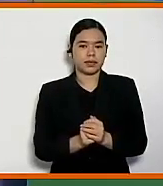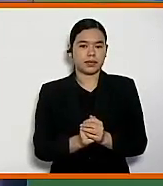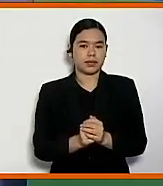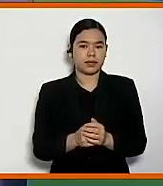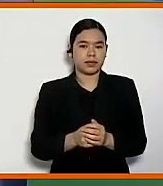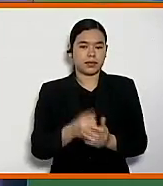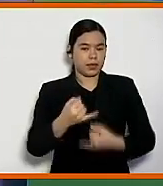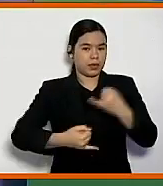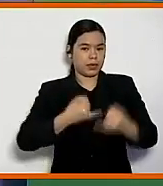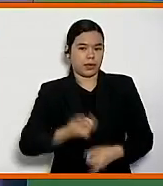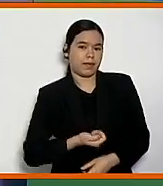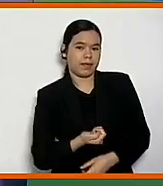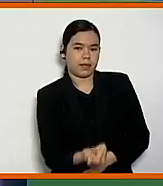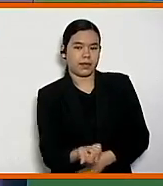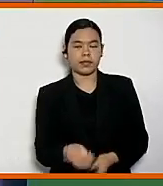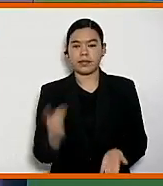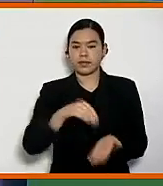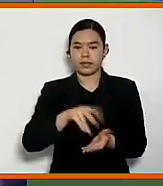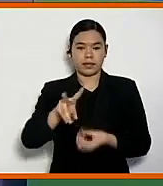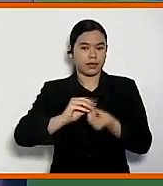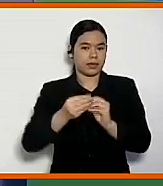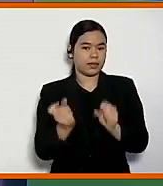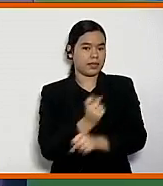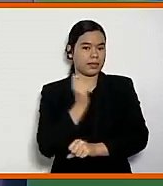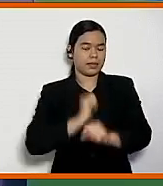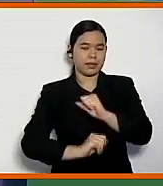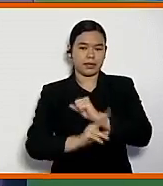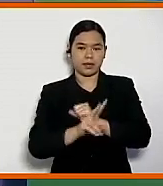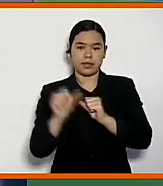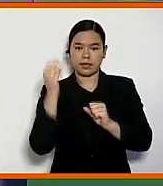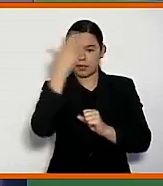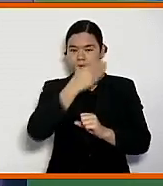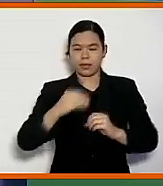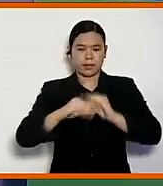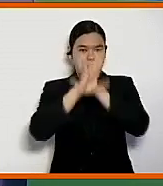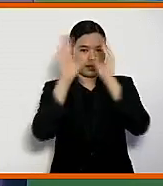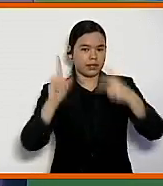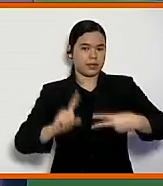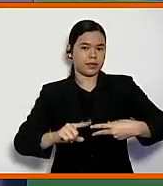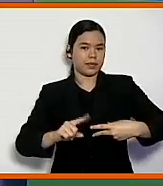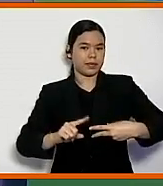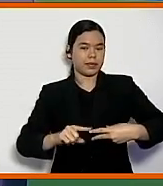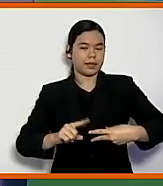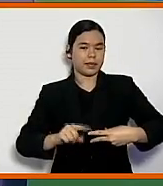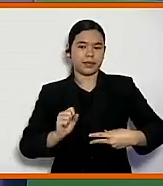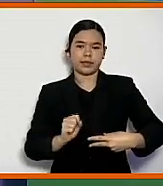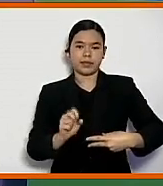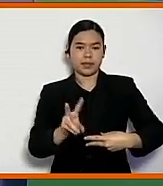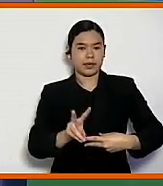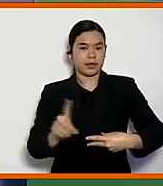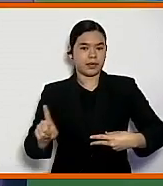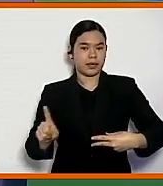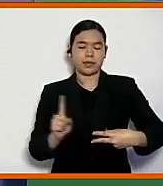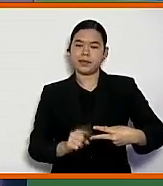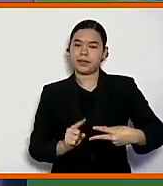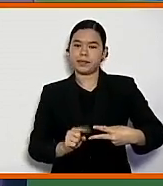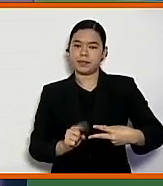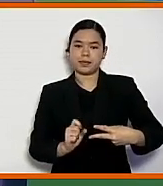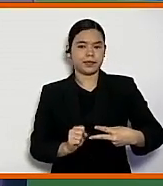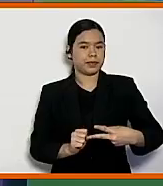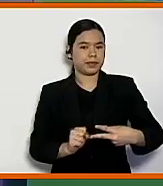Con mucho gusto repito tus dos números favorecidos para esta hermosa mañana son posición 1, 21, posición